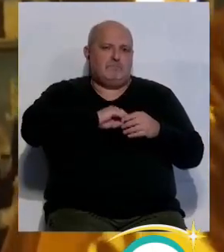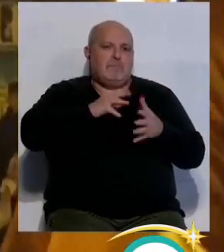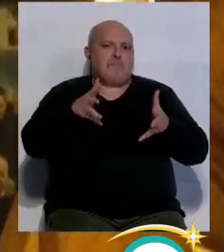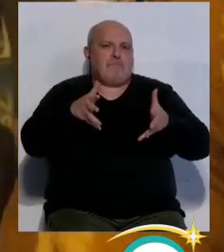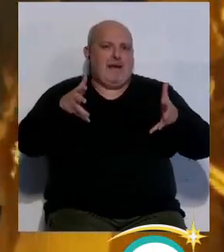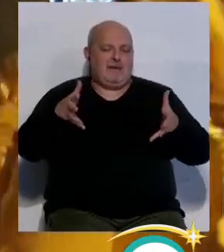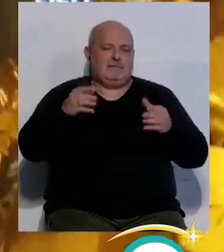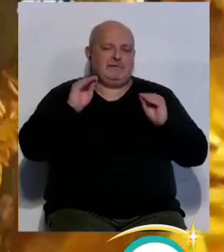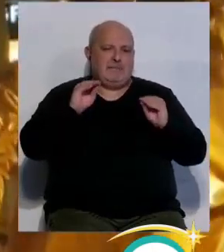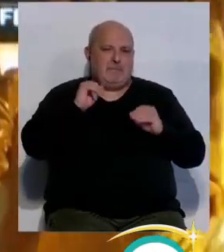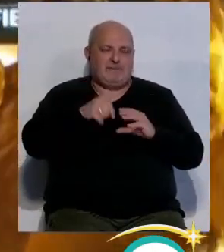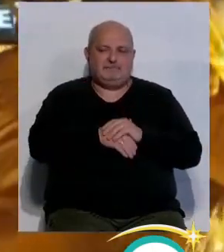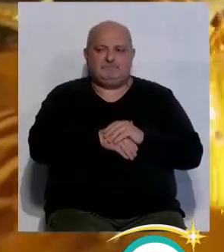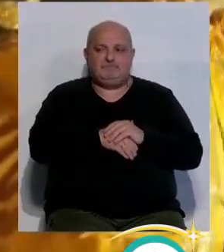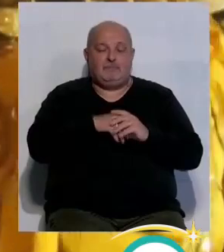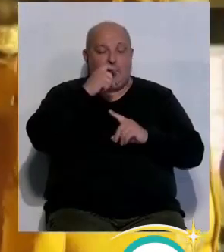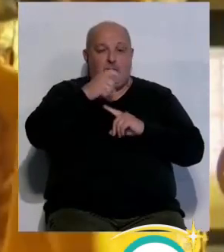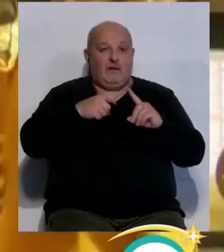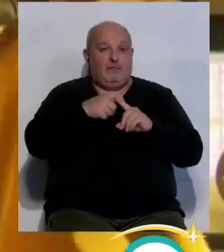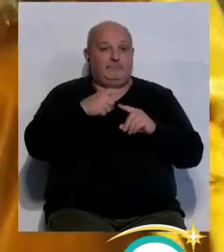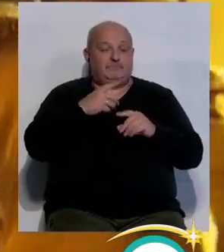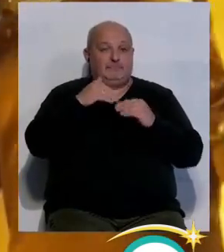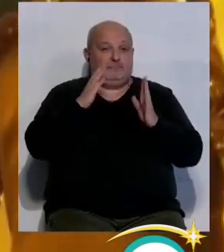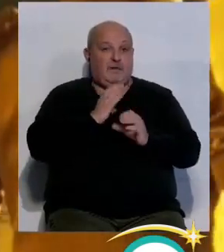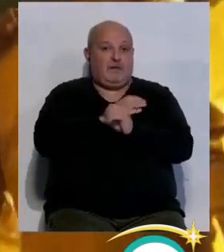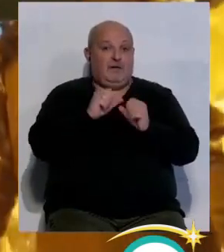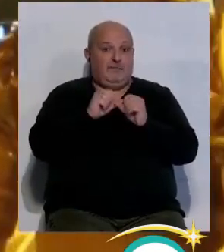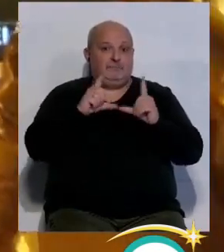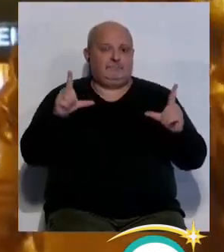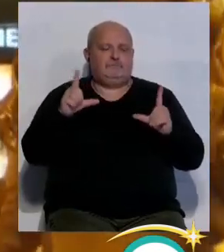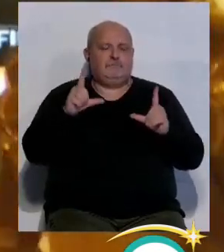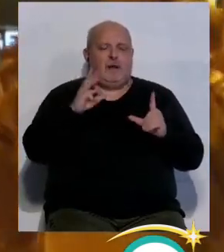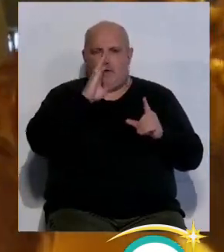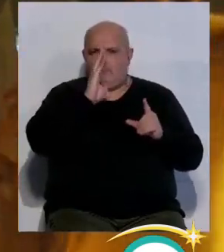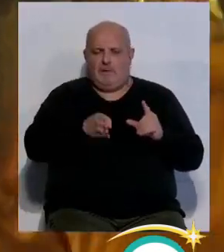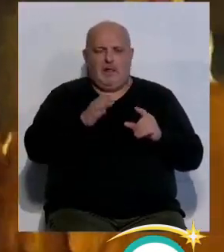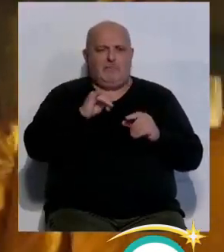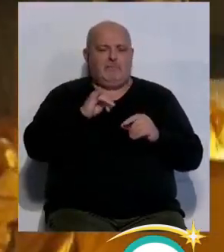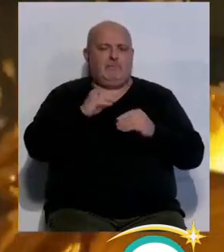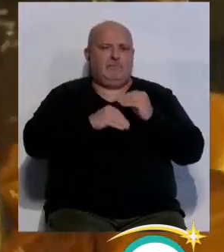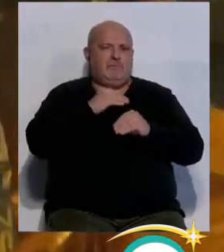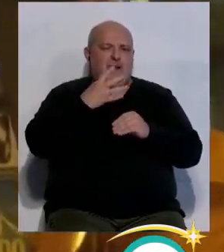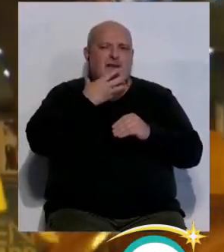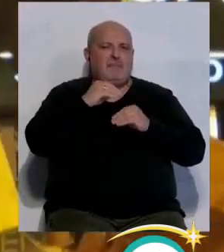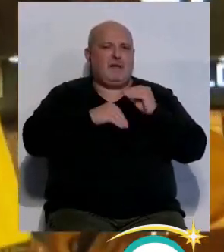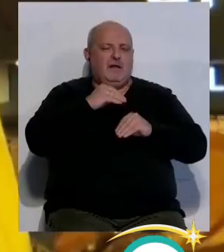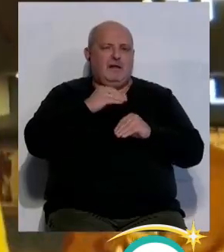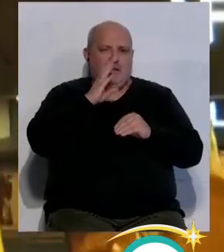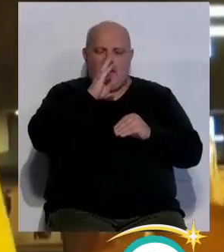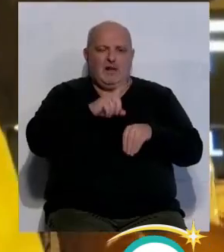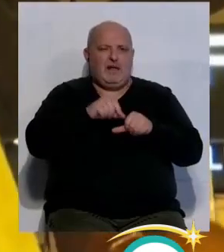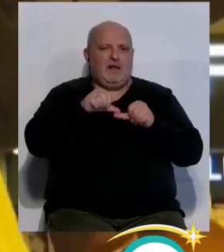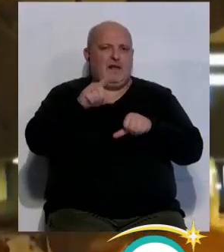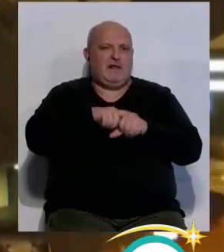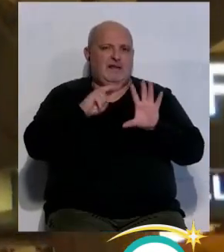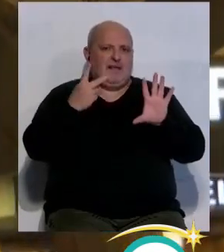más grandes y creo que más llamativas. Como cada año, esta casa, Onda Cádiz Televisión, retransmitirá la gran cabalgata de los Reyes Magos en directo a